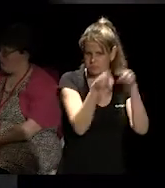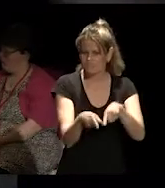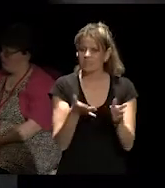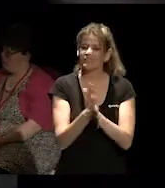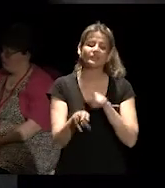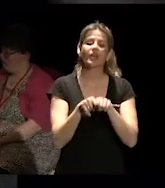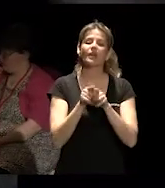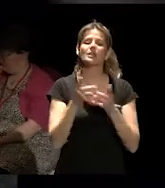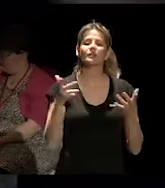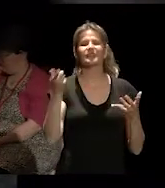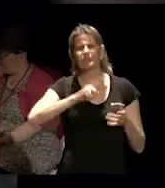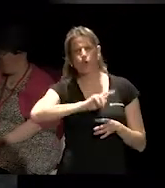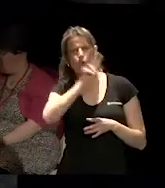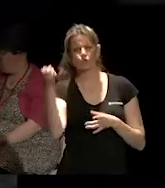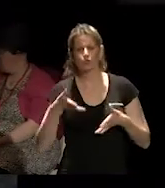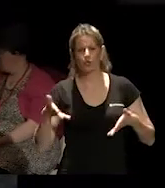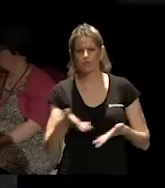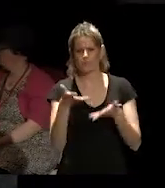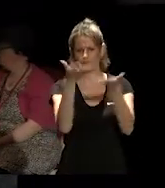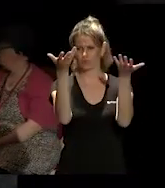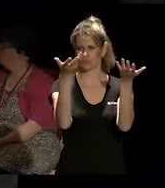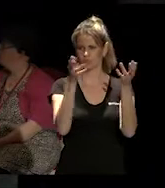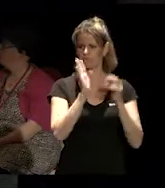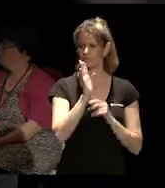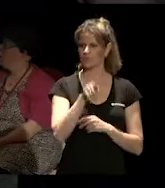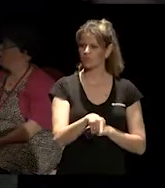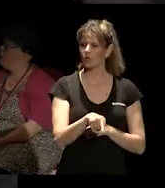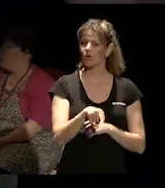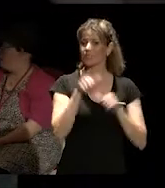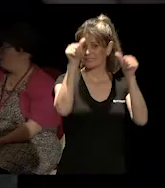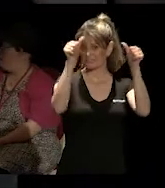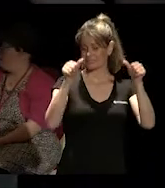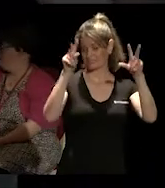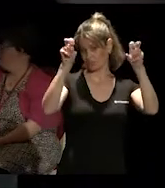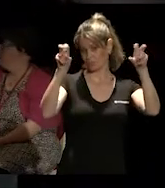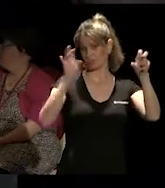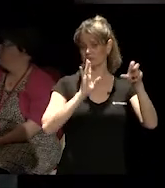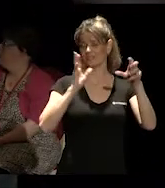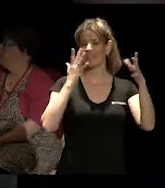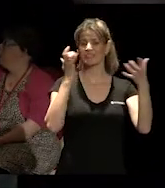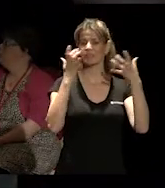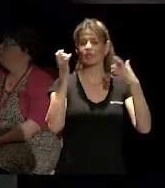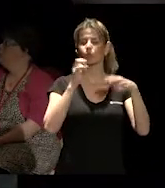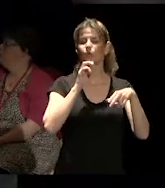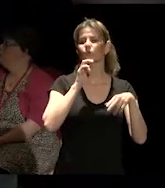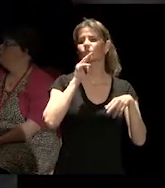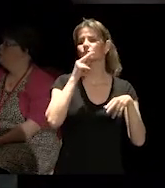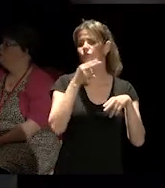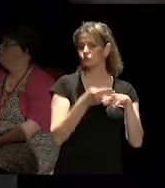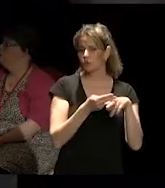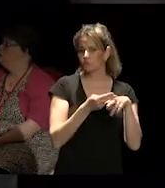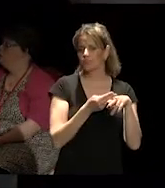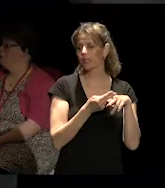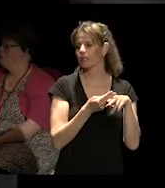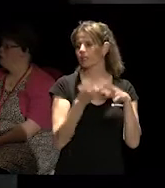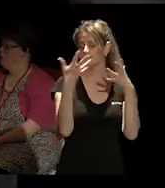mí, es el impulso que me da Ramon Llull, de ahí el título del espectáculo, que se llama Llull en la